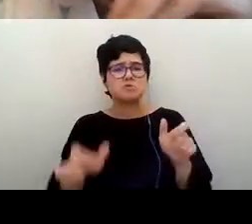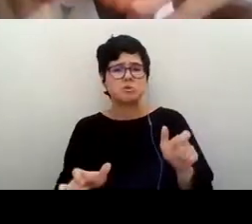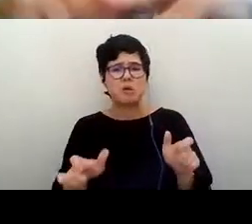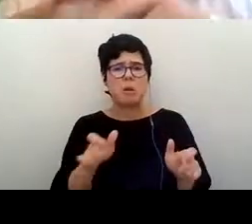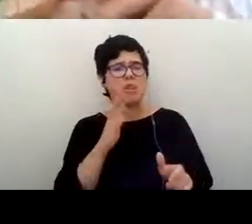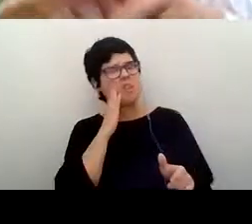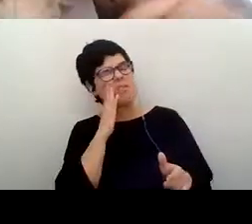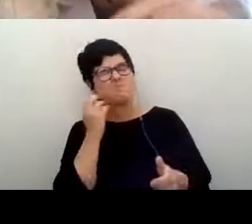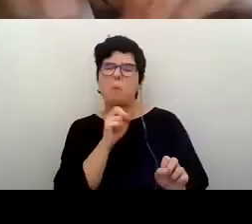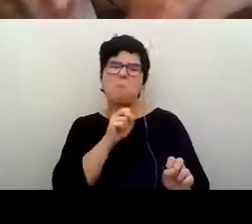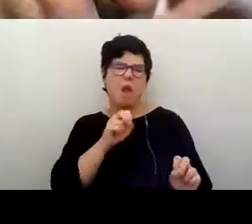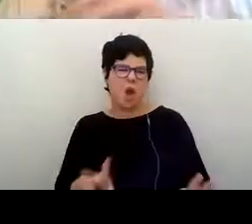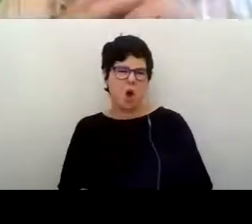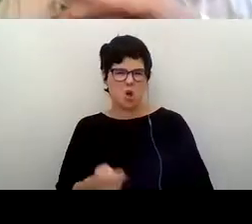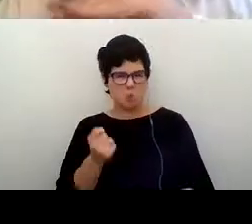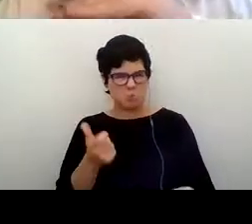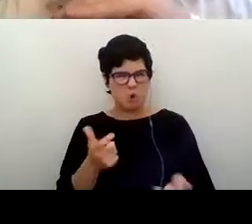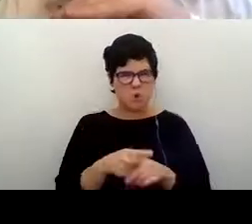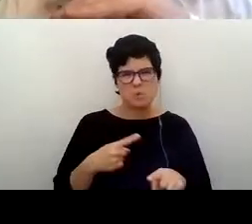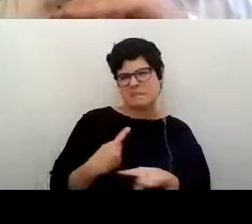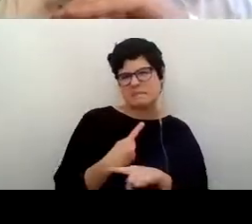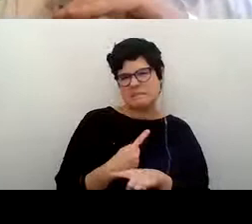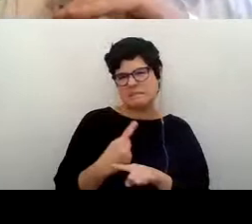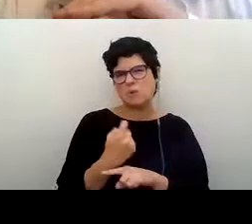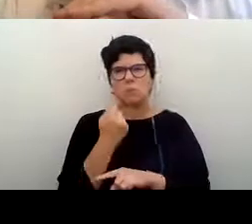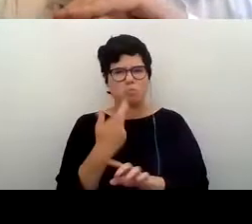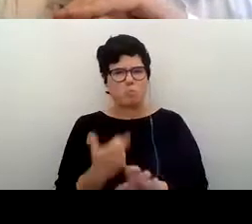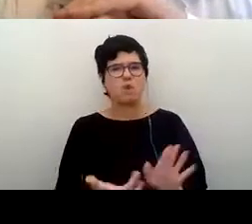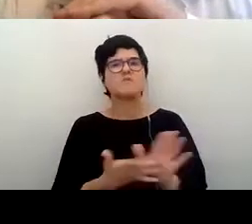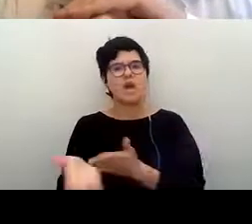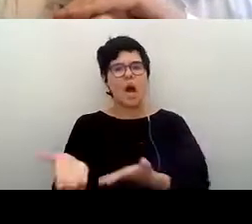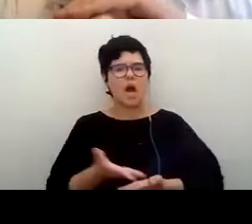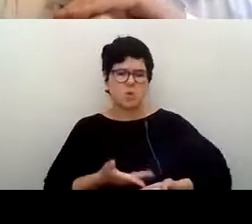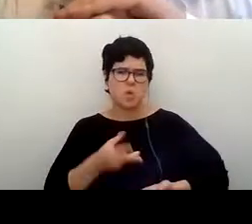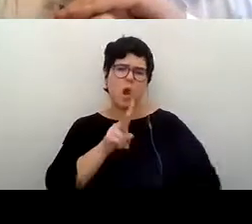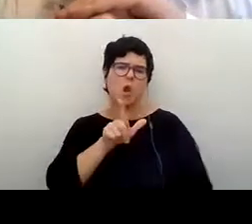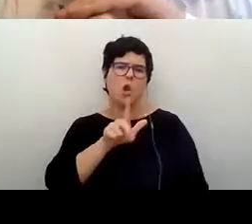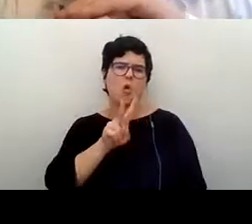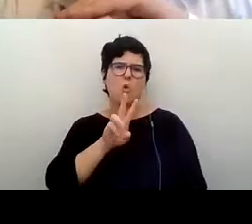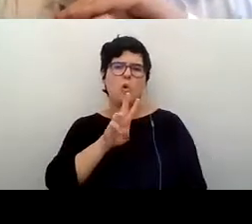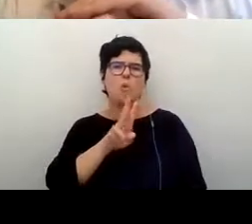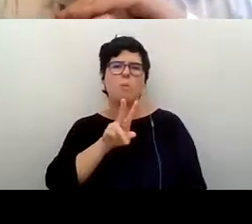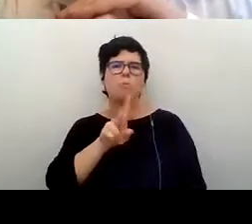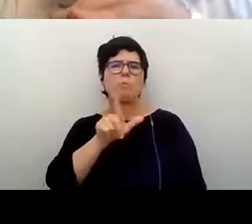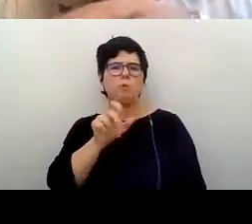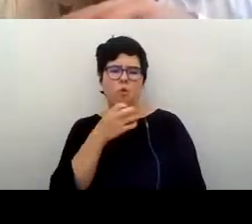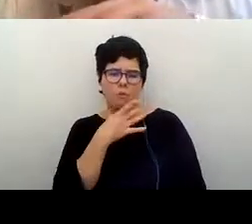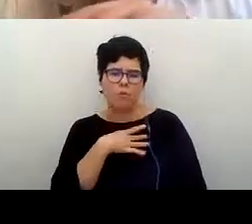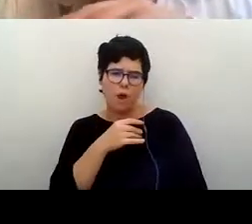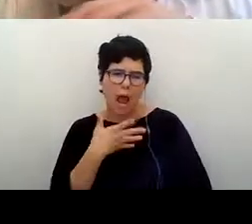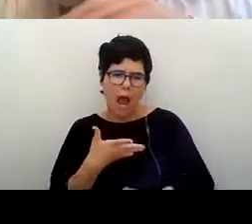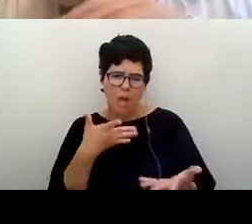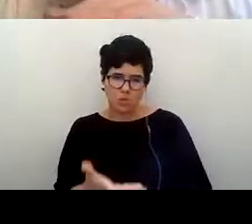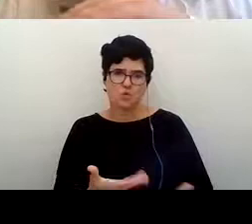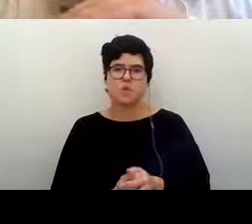poquito peor últimamente, está un poco más nervioso así, el lúpulo podría ir de maravilla. En este caso deberíamos